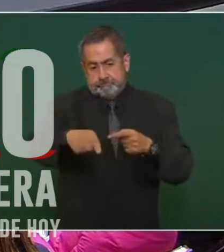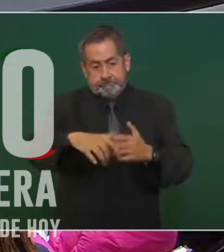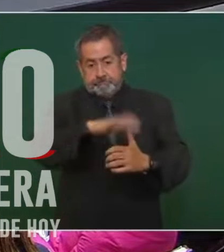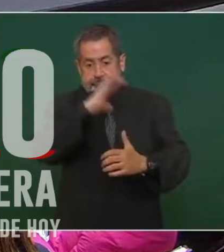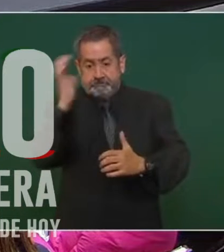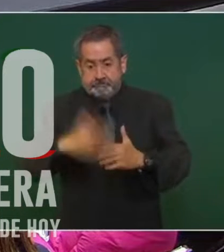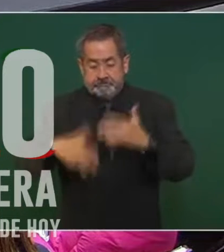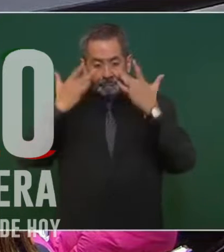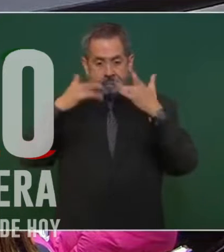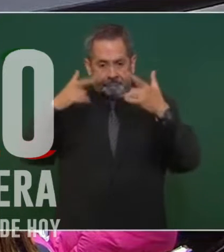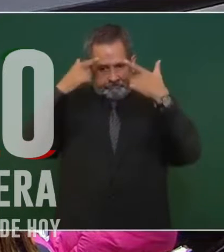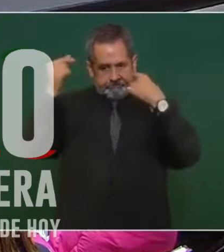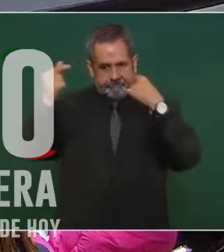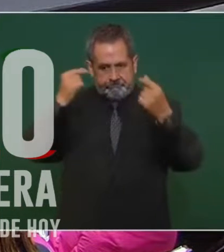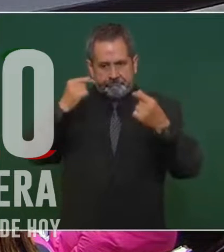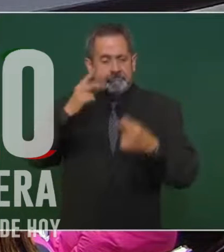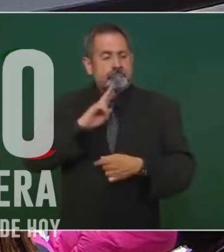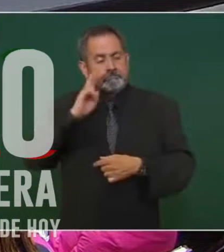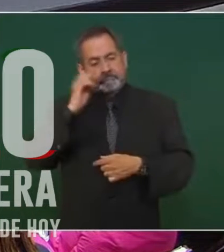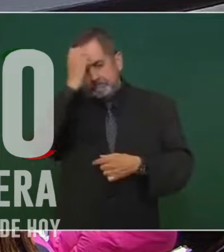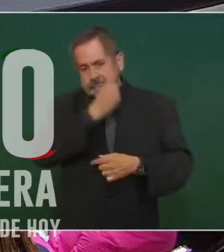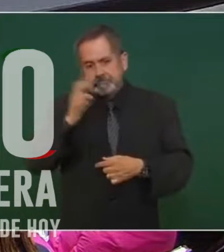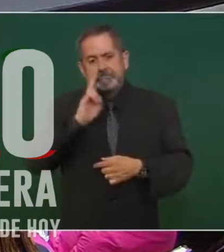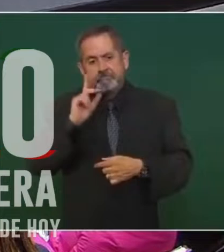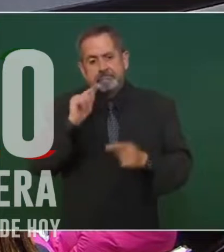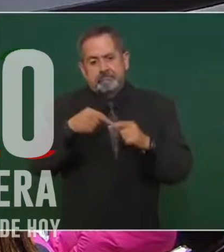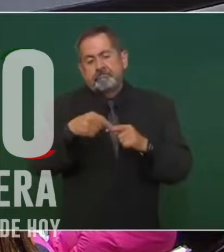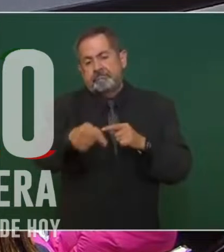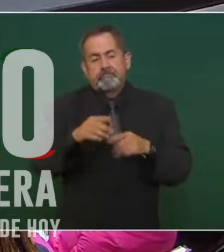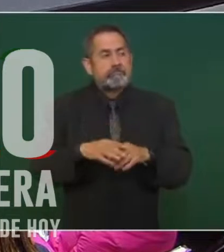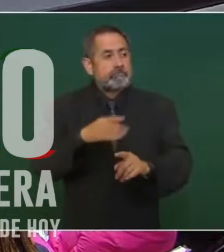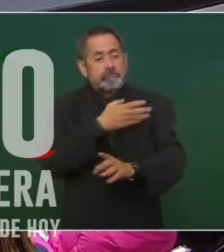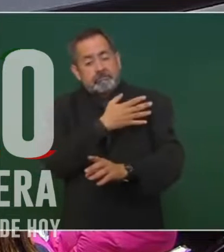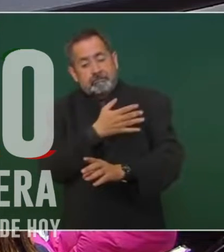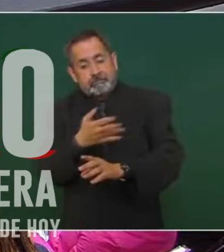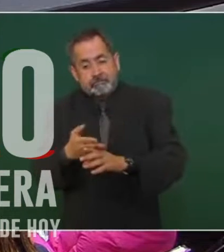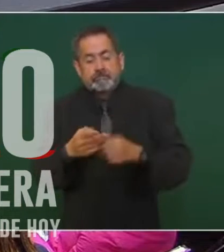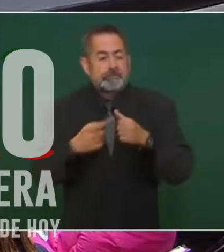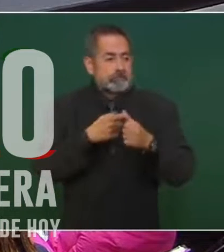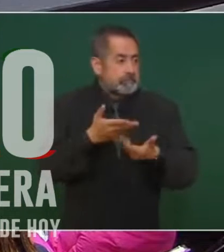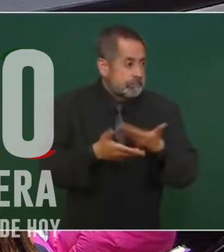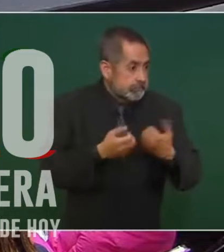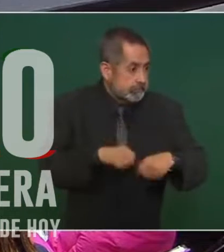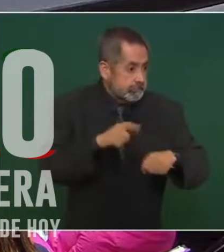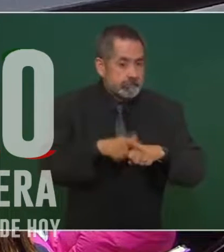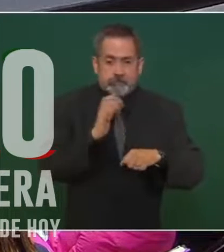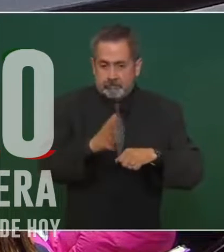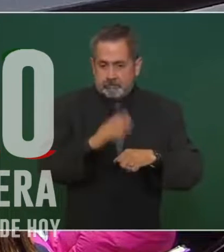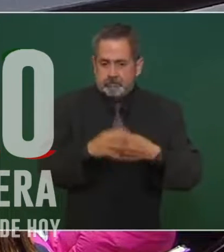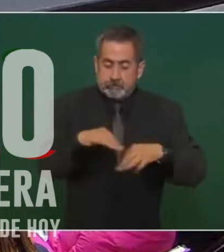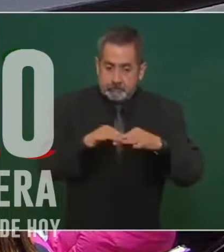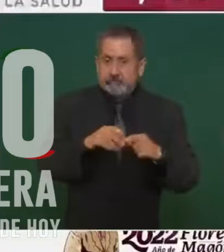como médicos generales al presentar su examen profesional después de su servicio social, que es